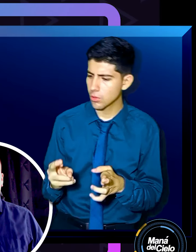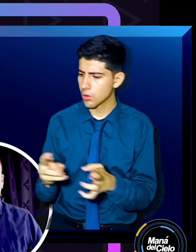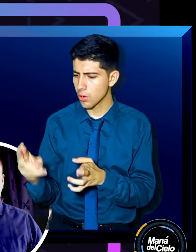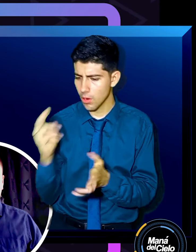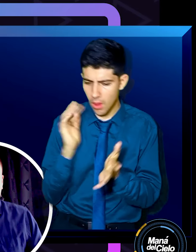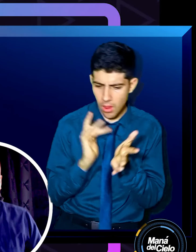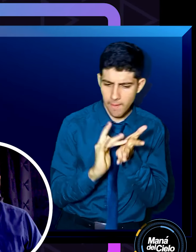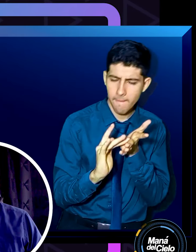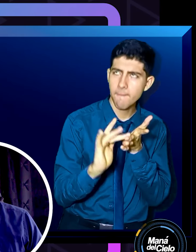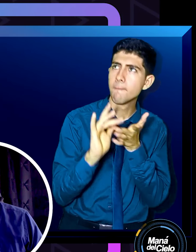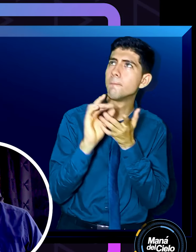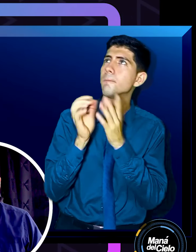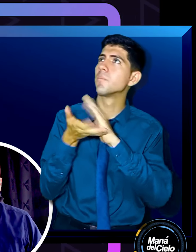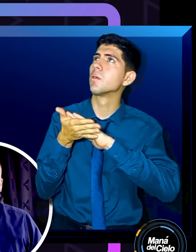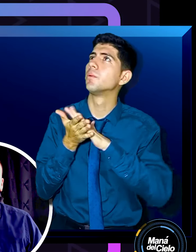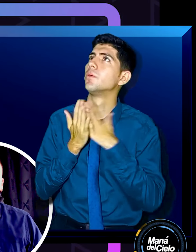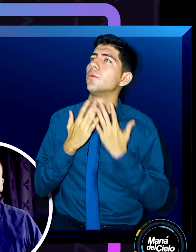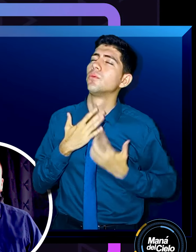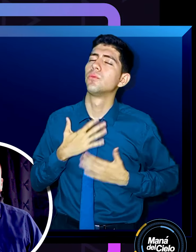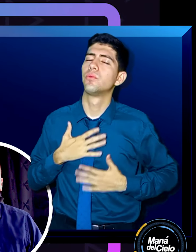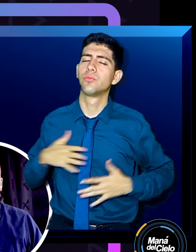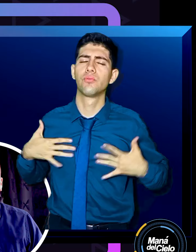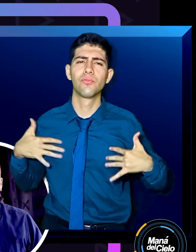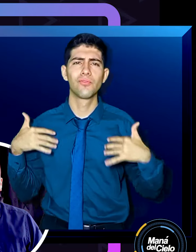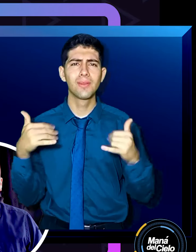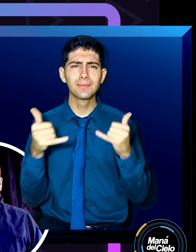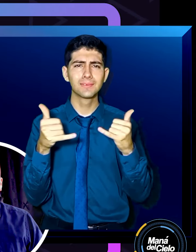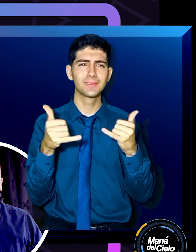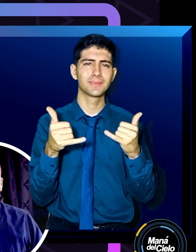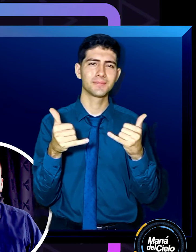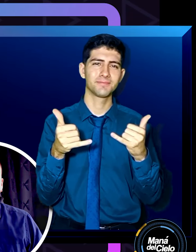que limpia, que da paz y alegría.